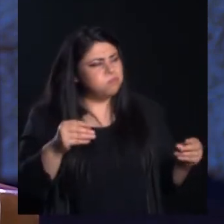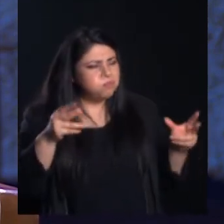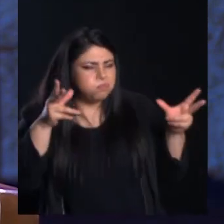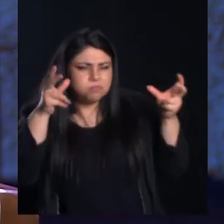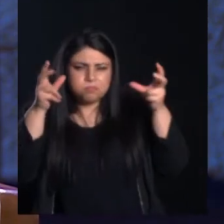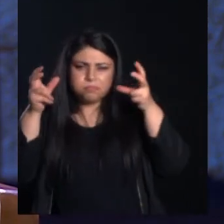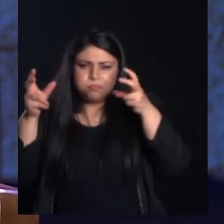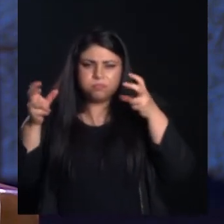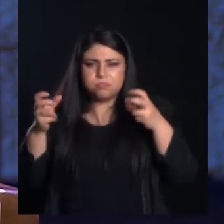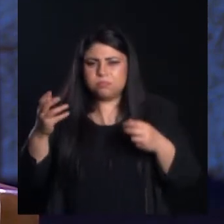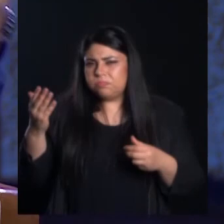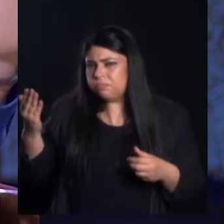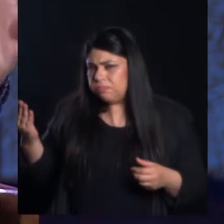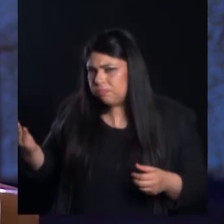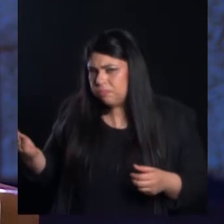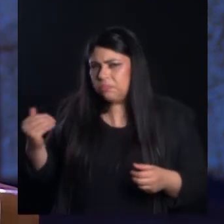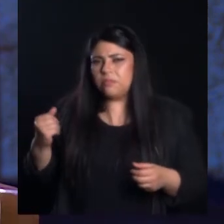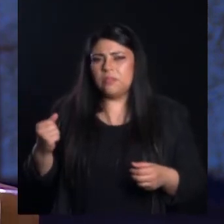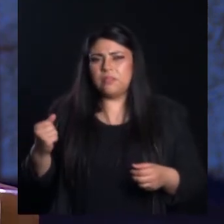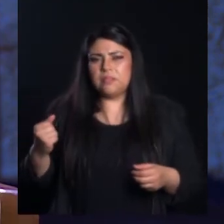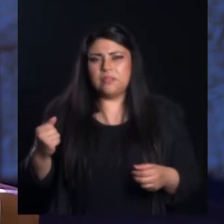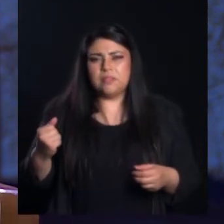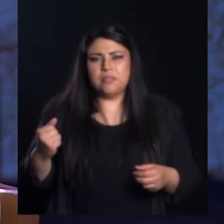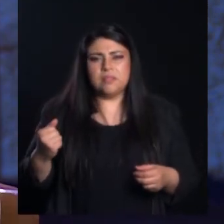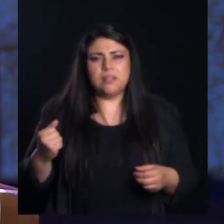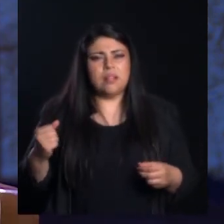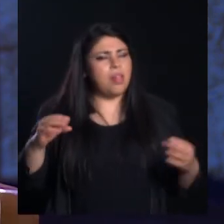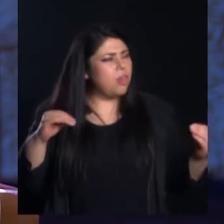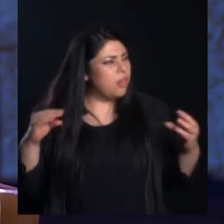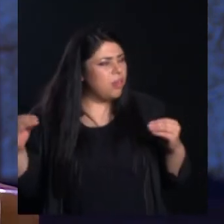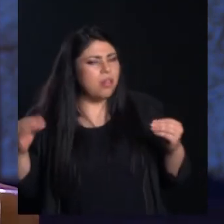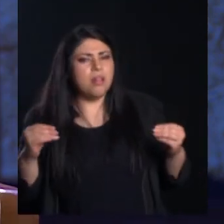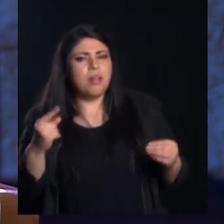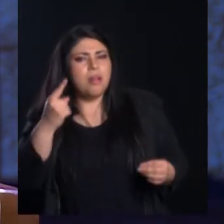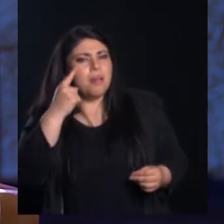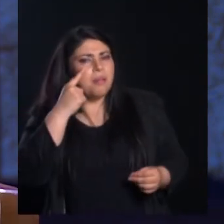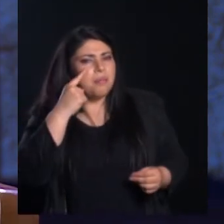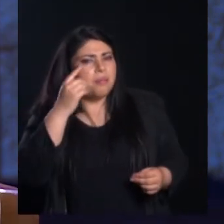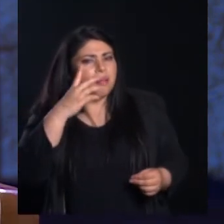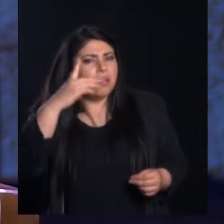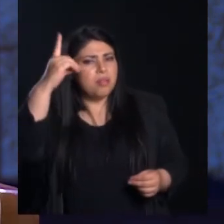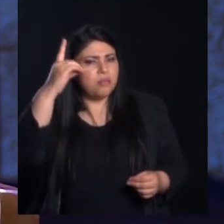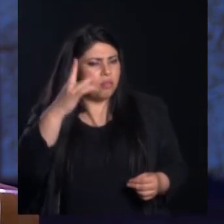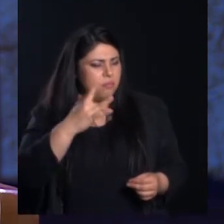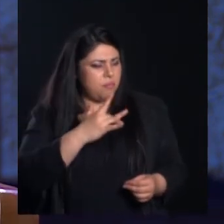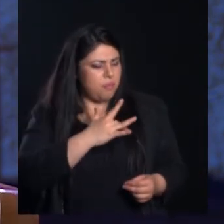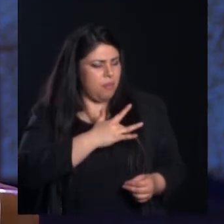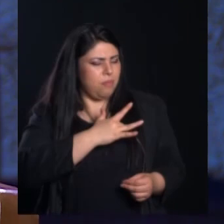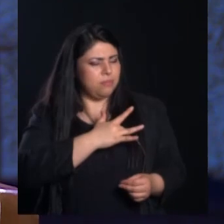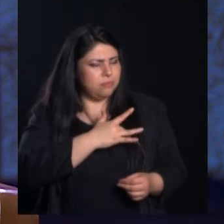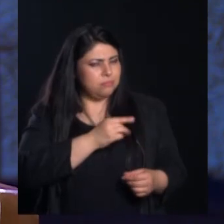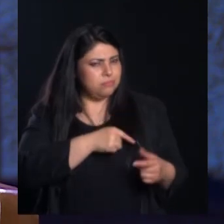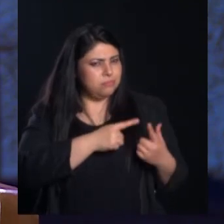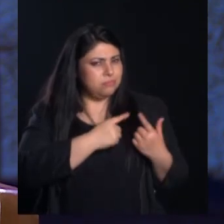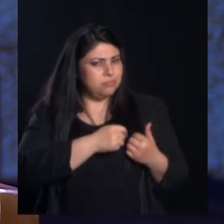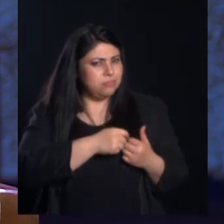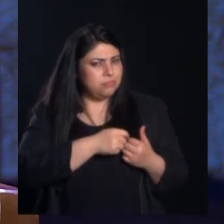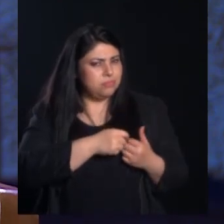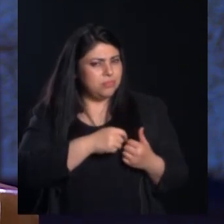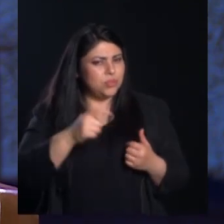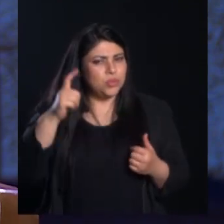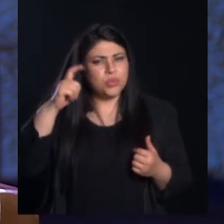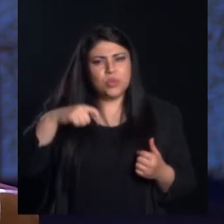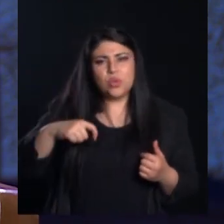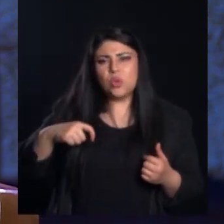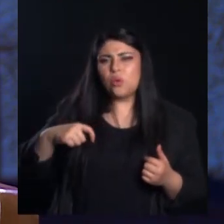tanto a la pastora michelle a la pastoral y expone algo mi corazón en este momento que esto no lo he practicado pero lo